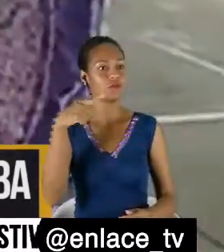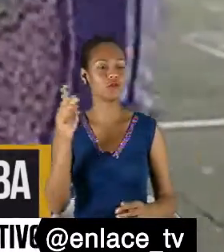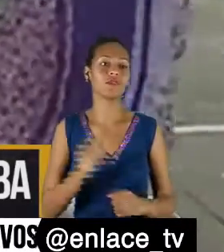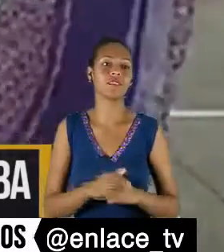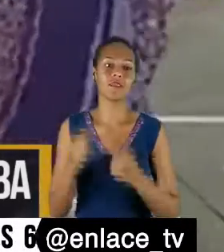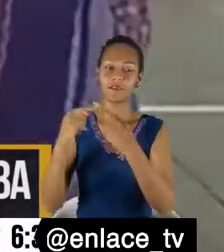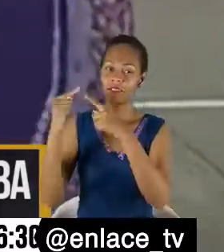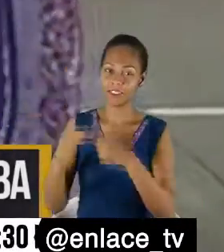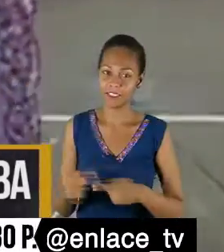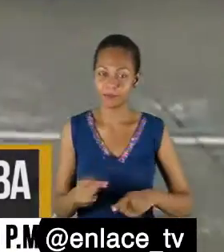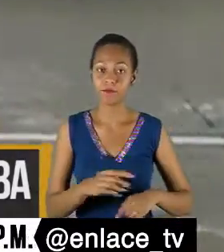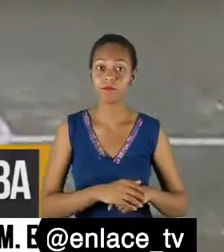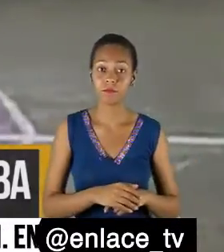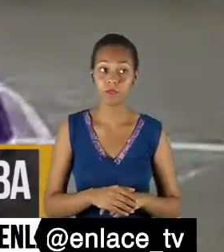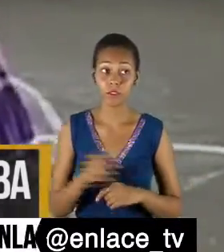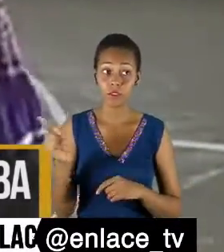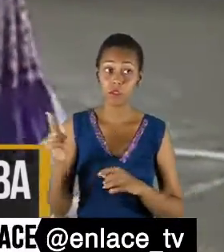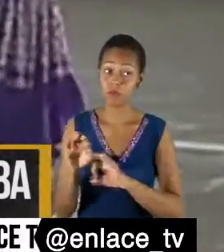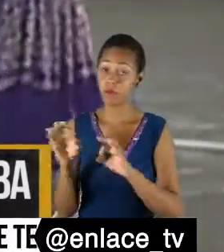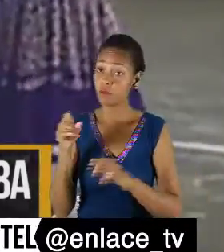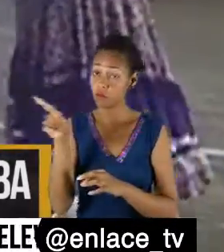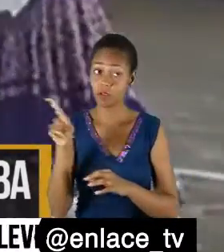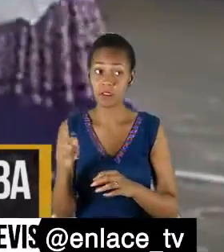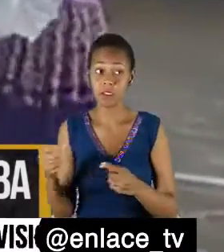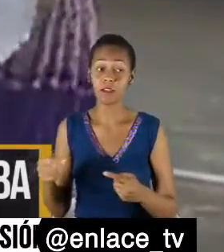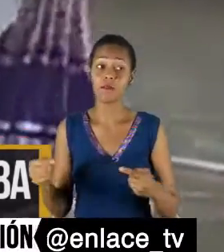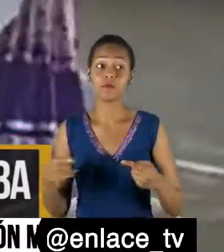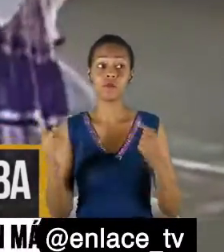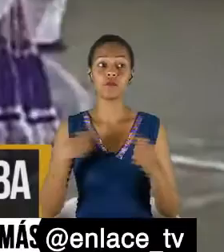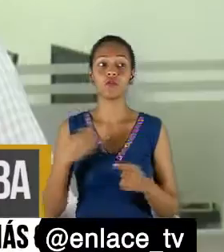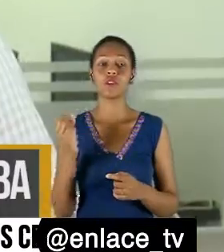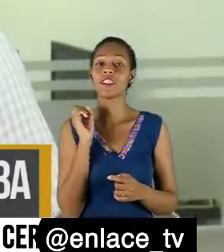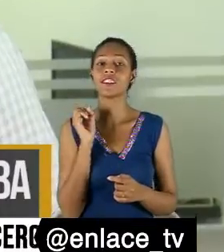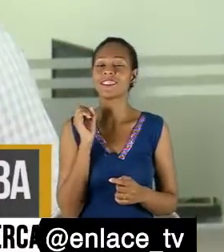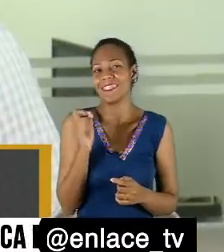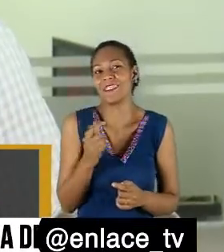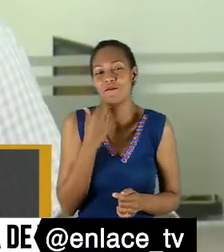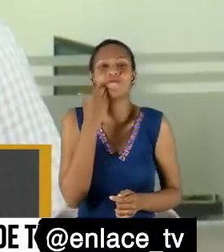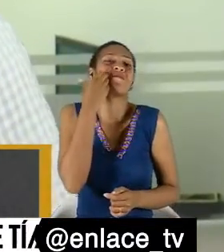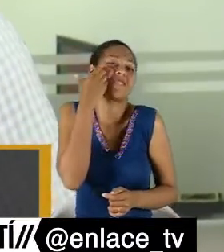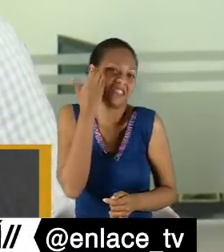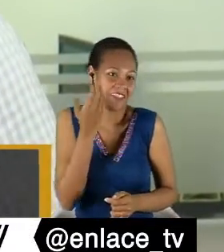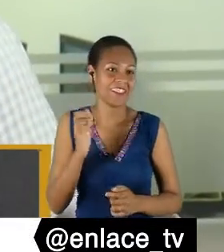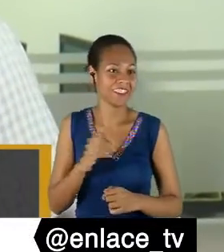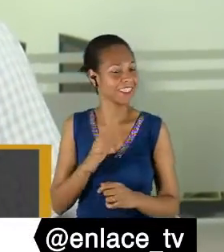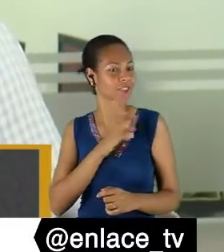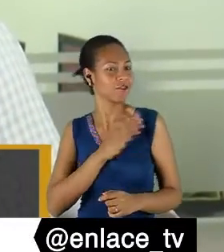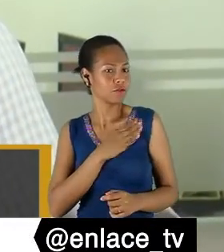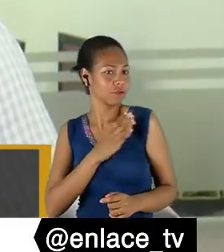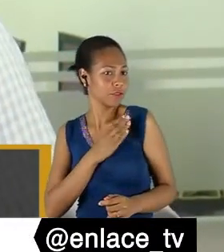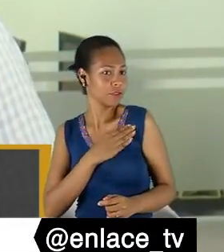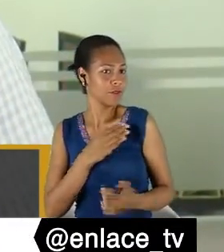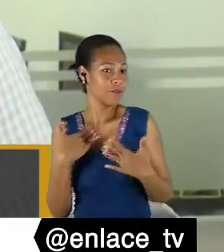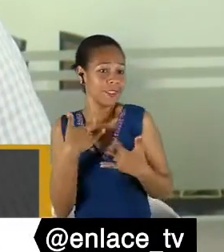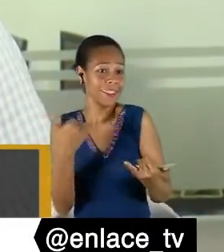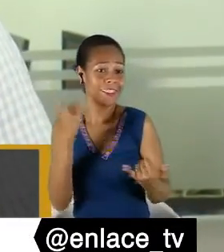La familia Cumbiambera fue el único grupo participante por la tercera edad. Atracción total, o sea, nosotros también esperábamos